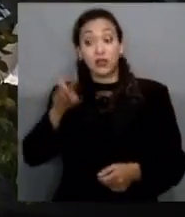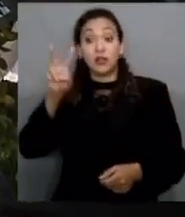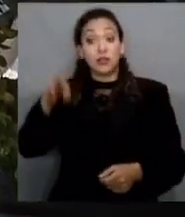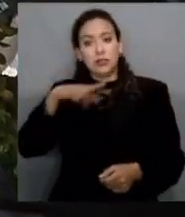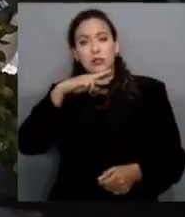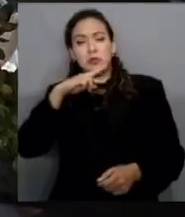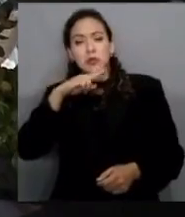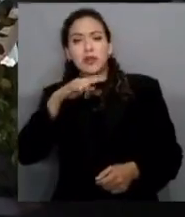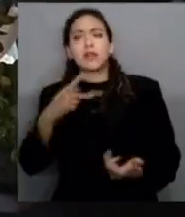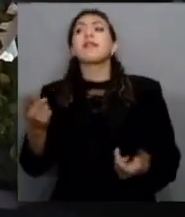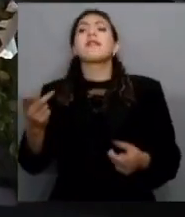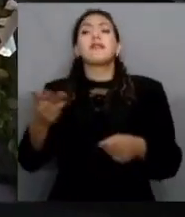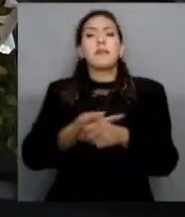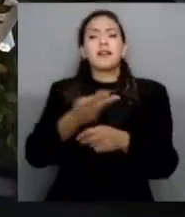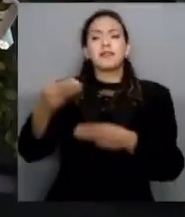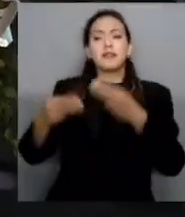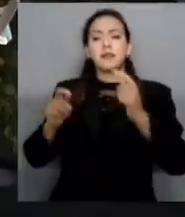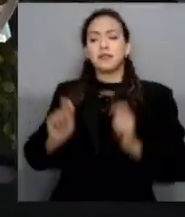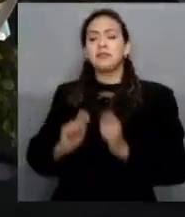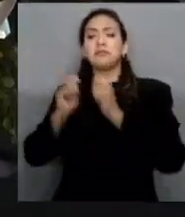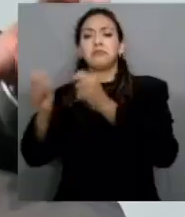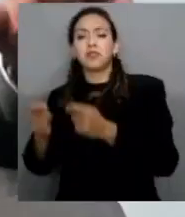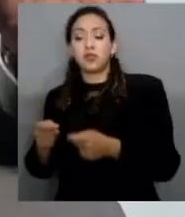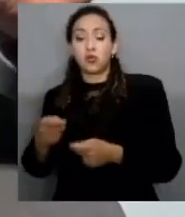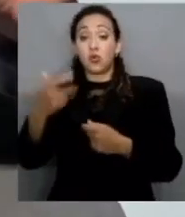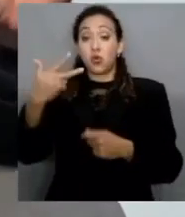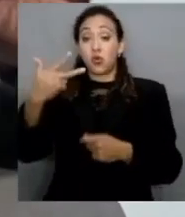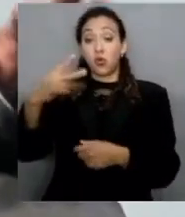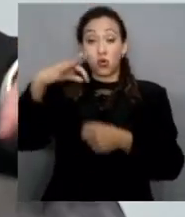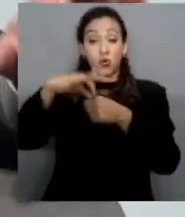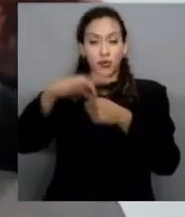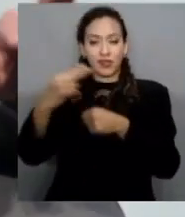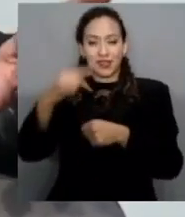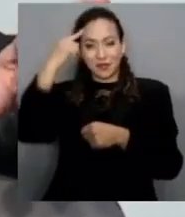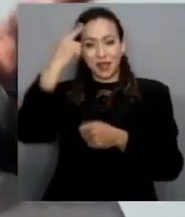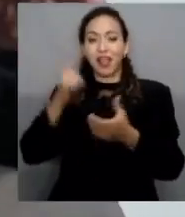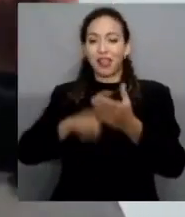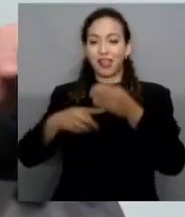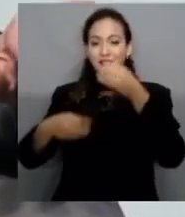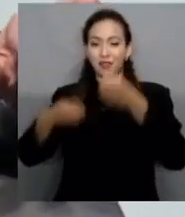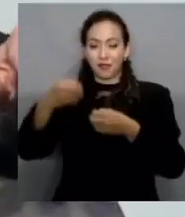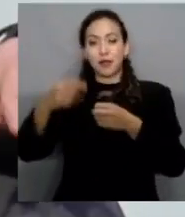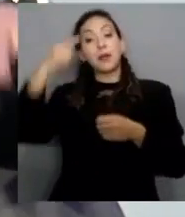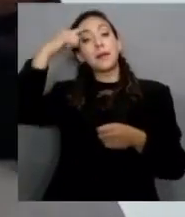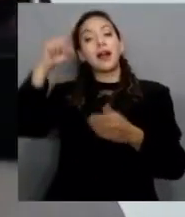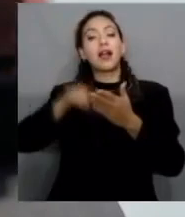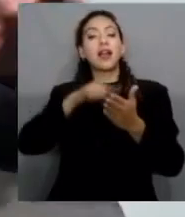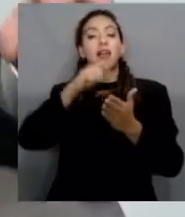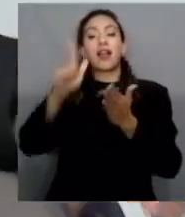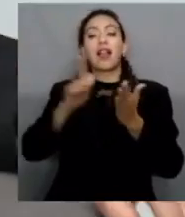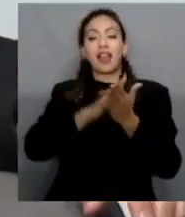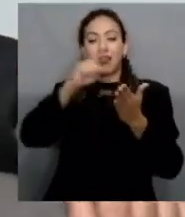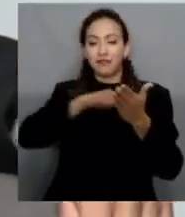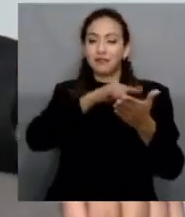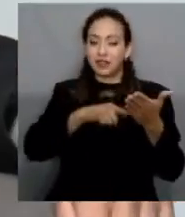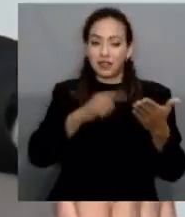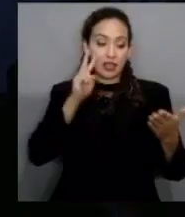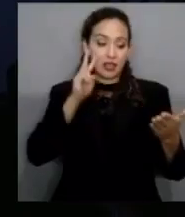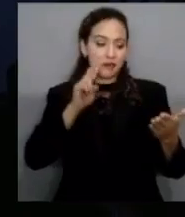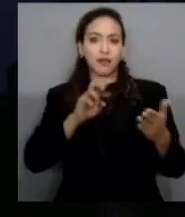designación de ministros y de los 8 votos que necesitan en el Pleno de la Corte para invalidar leyes que van en contra de la